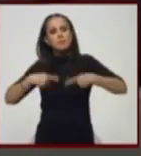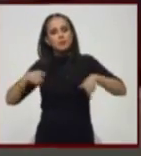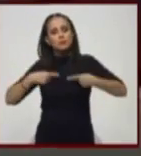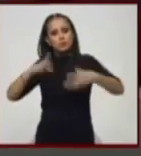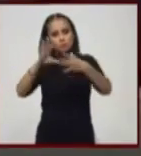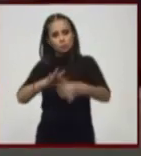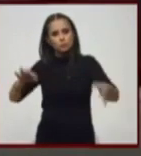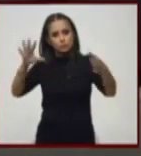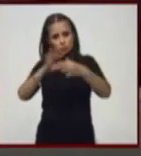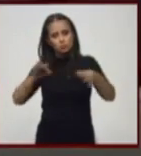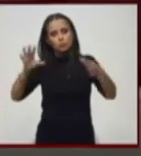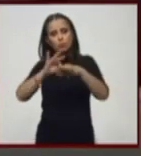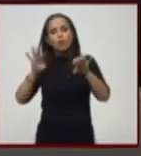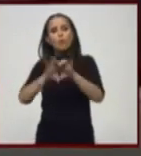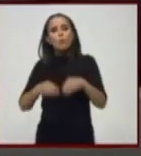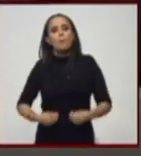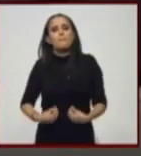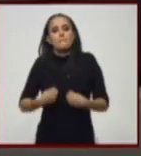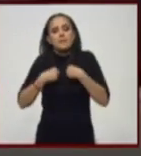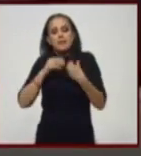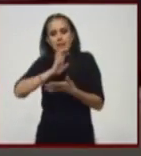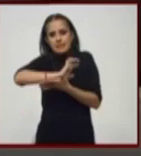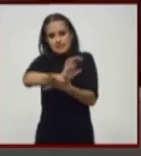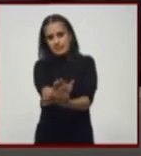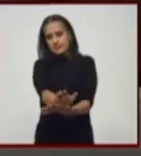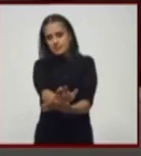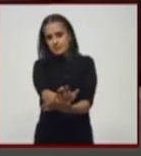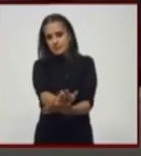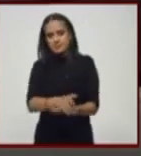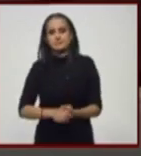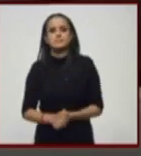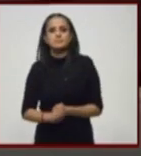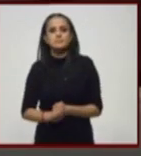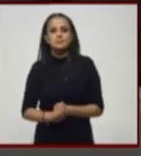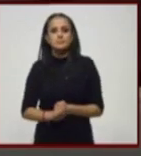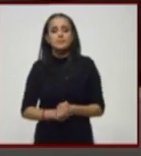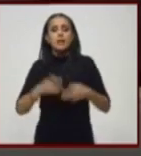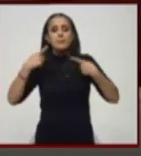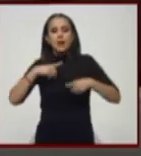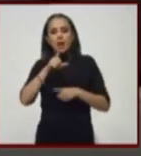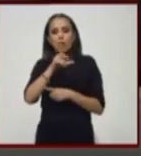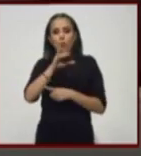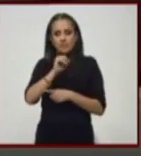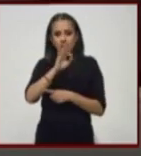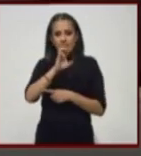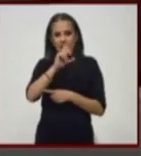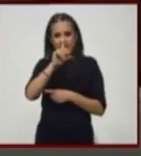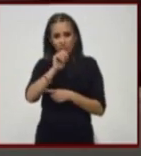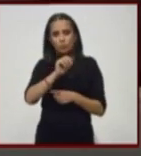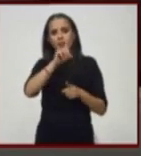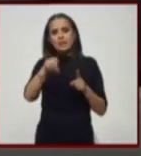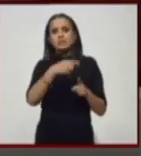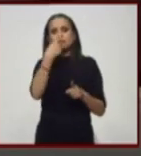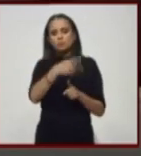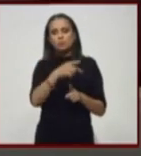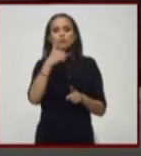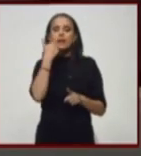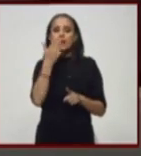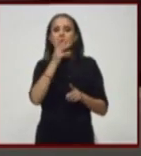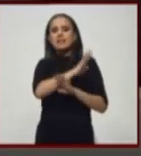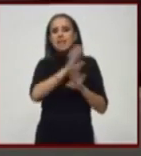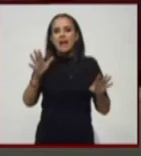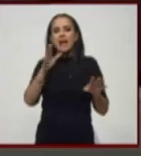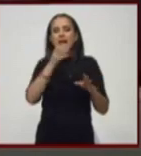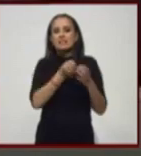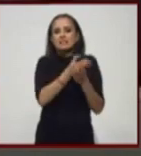a su manera vive en una marginación total el personaje de luis fernando peña que es un mara intenta salirse de